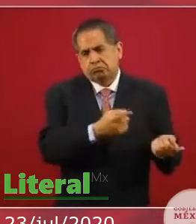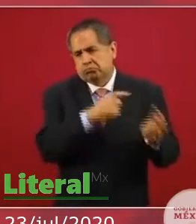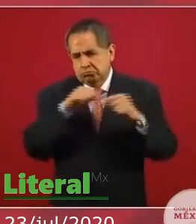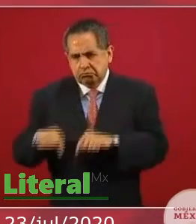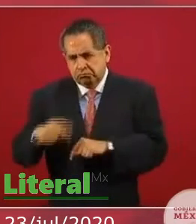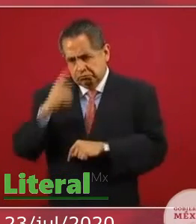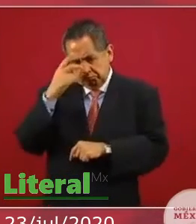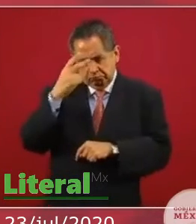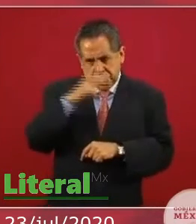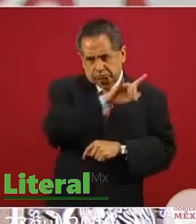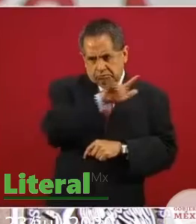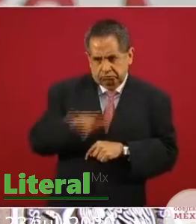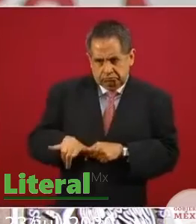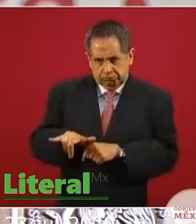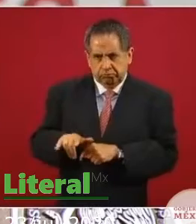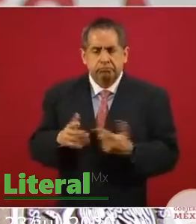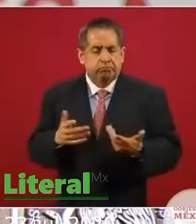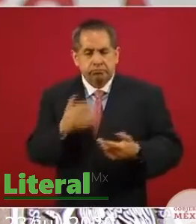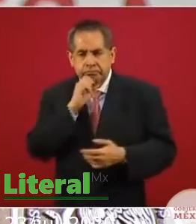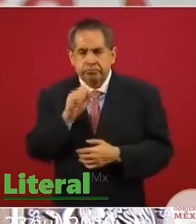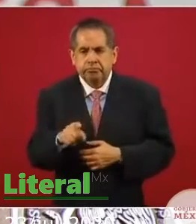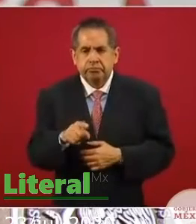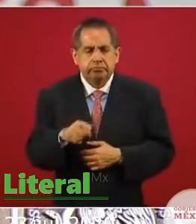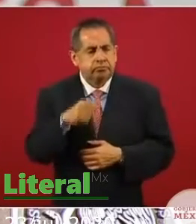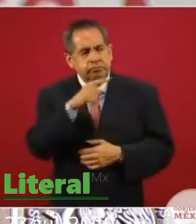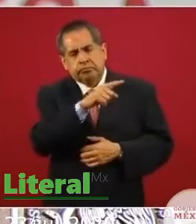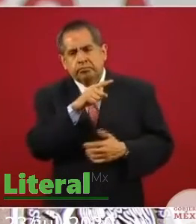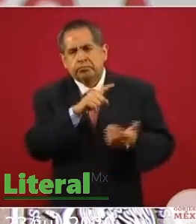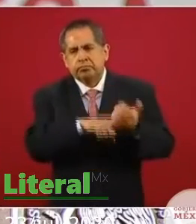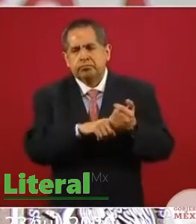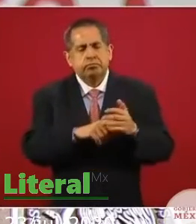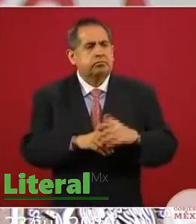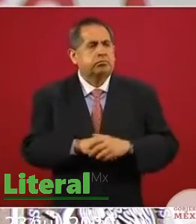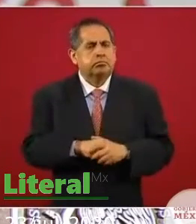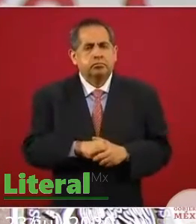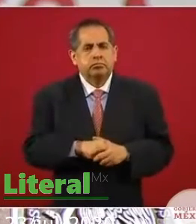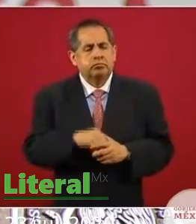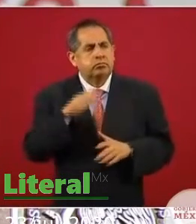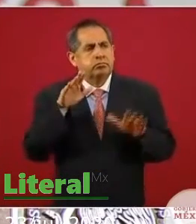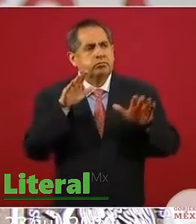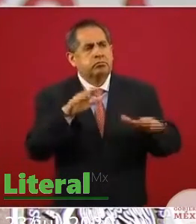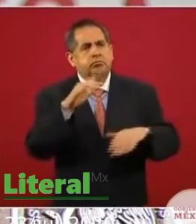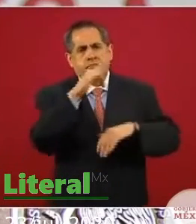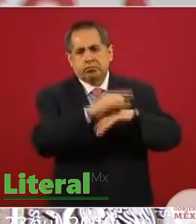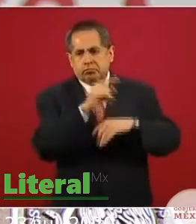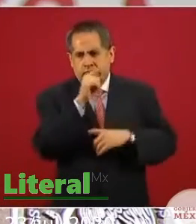Estaba en un aeropuerto